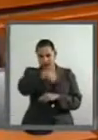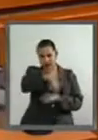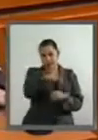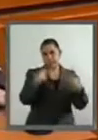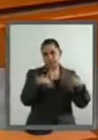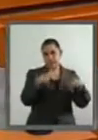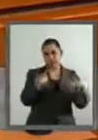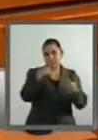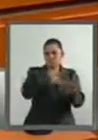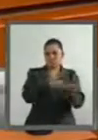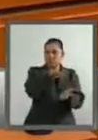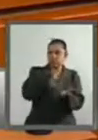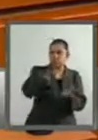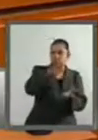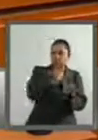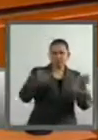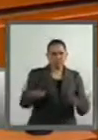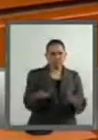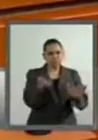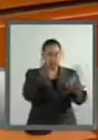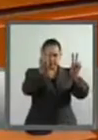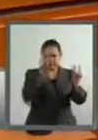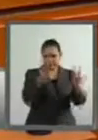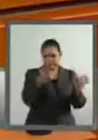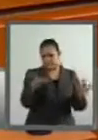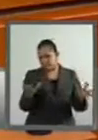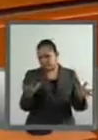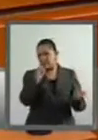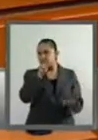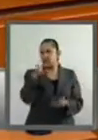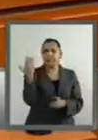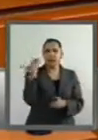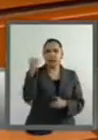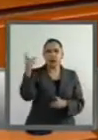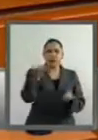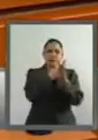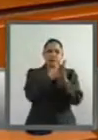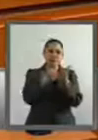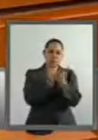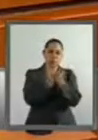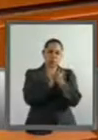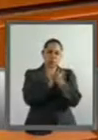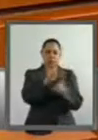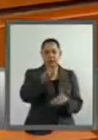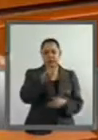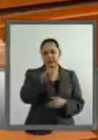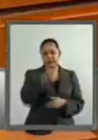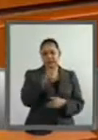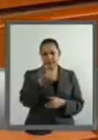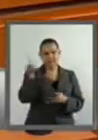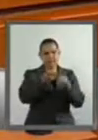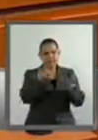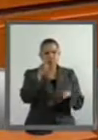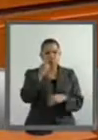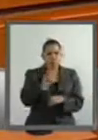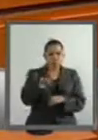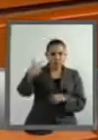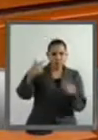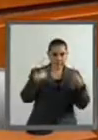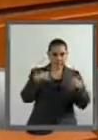también, de acuerdo de nuevo con el New York Times, incluso de las personas que vinieron de otros